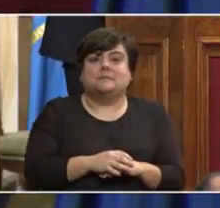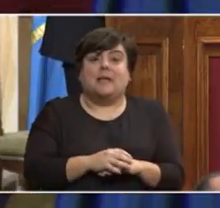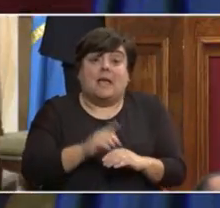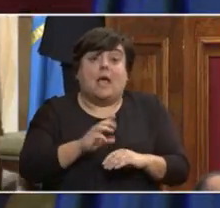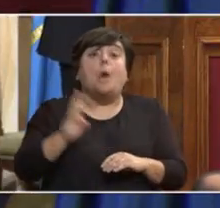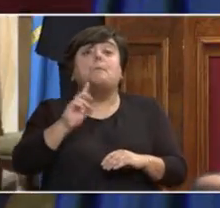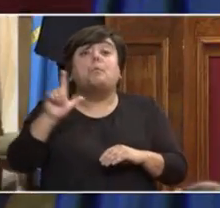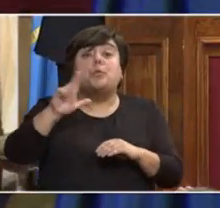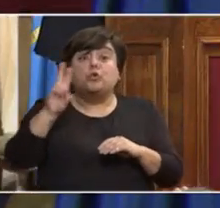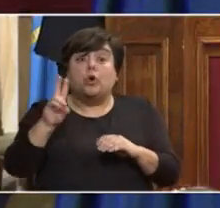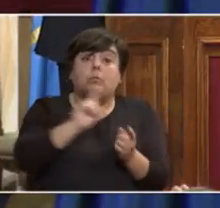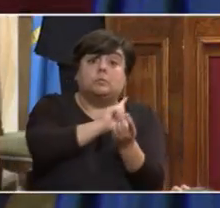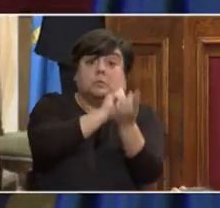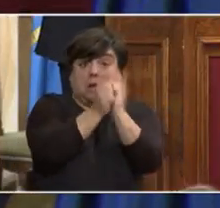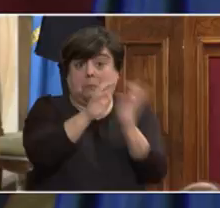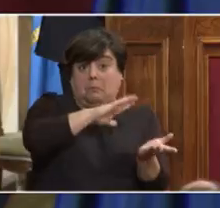Plutón se convirtió así